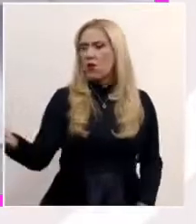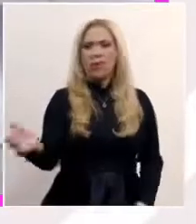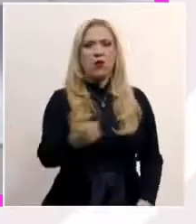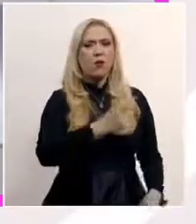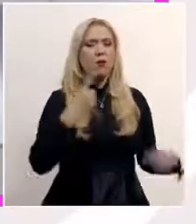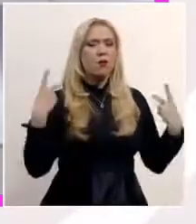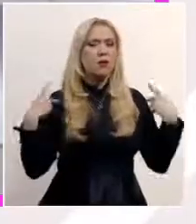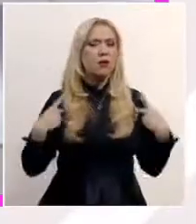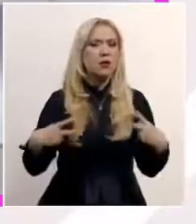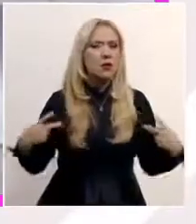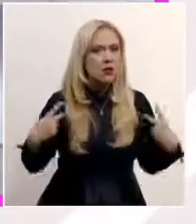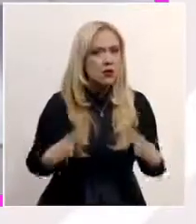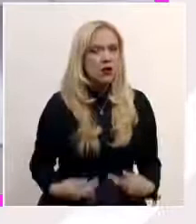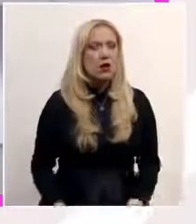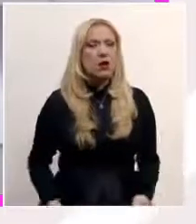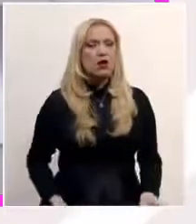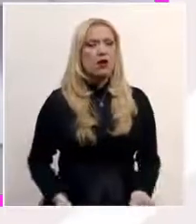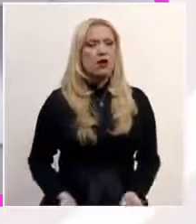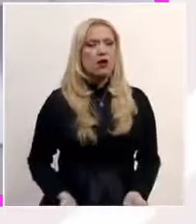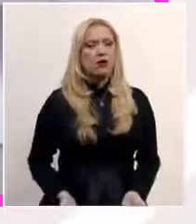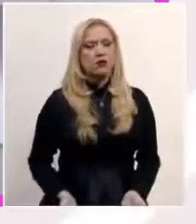Y